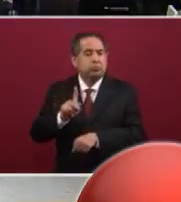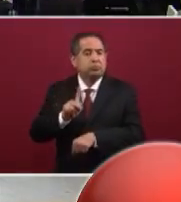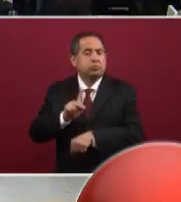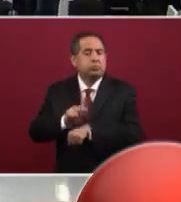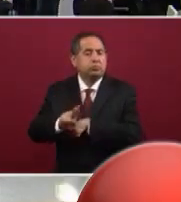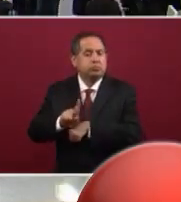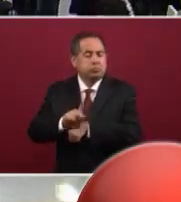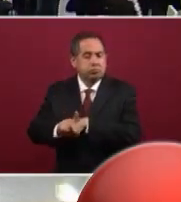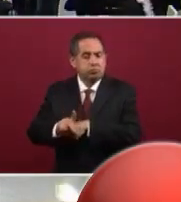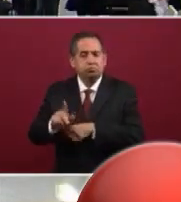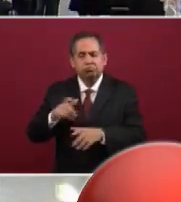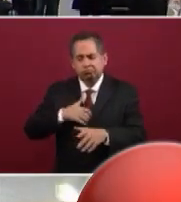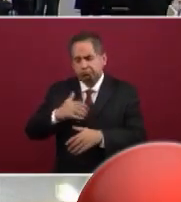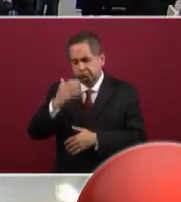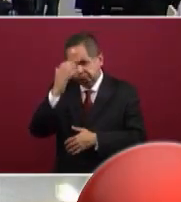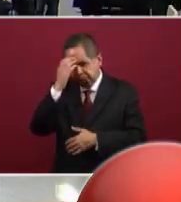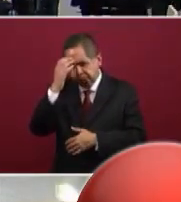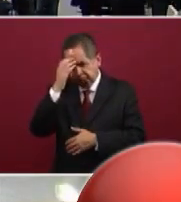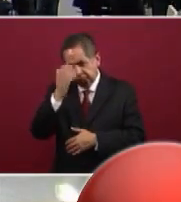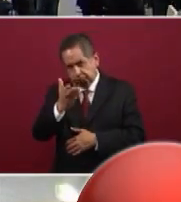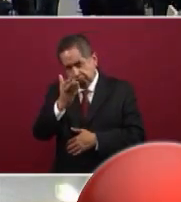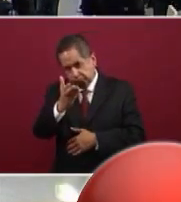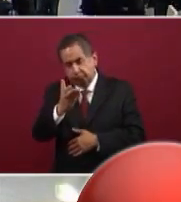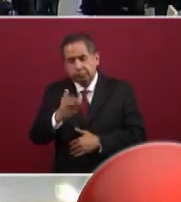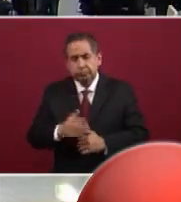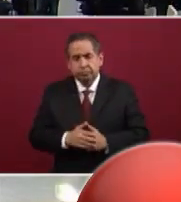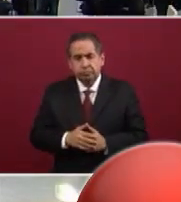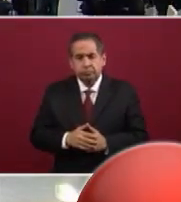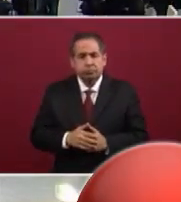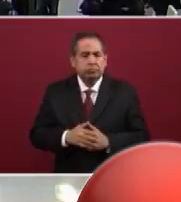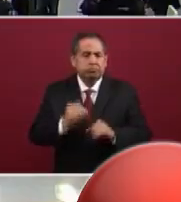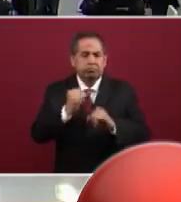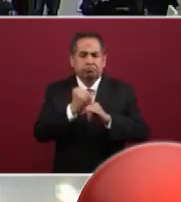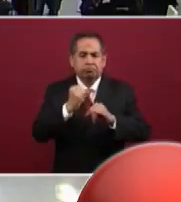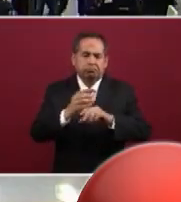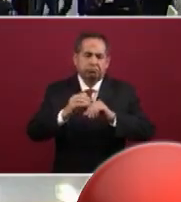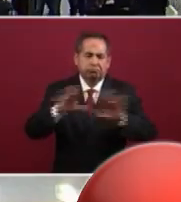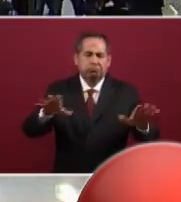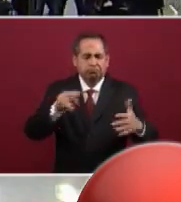y lo conozco gracias a las redes sociales.